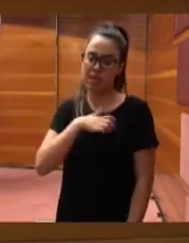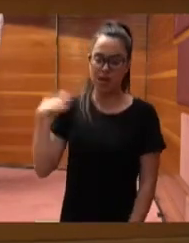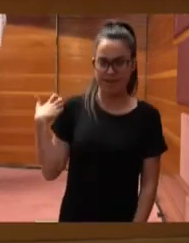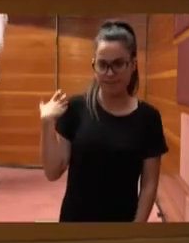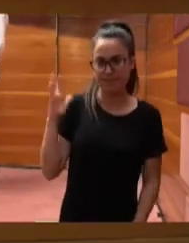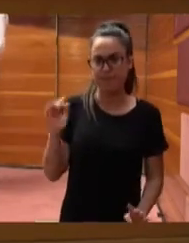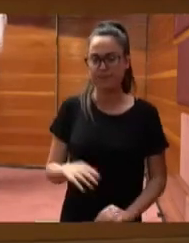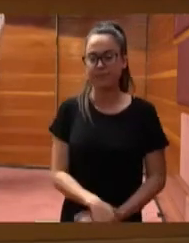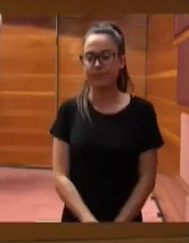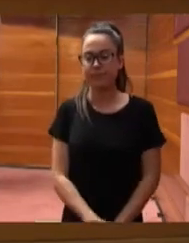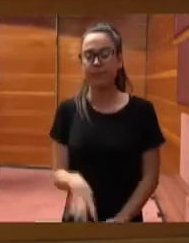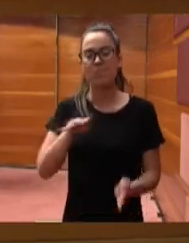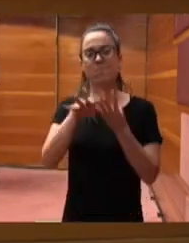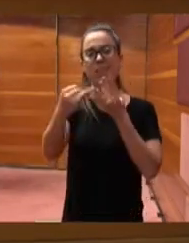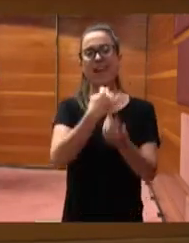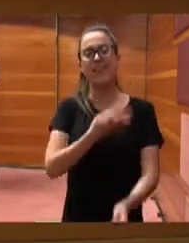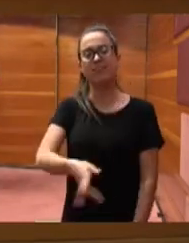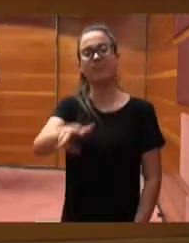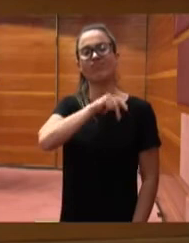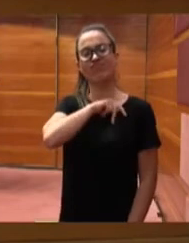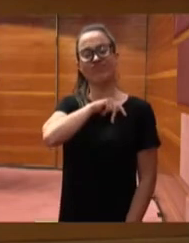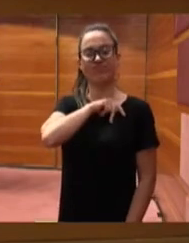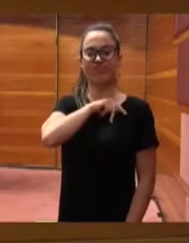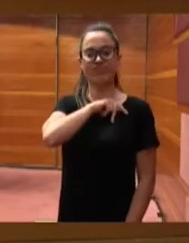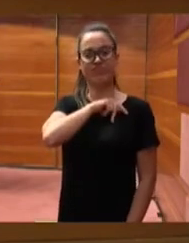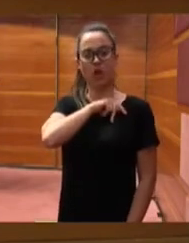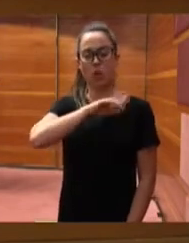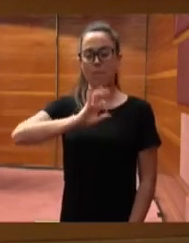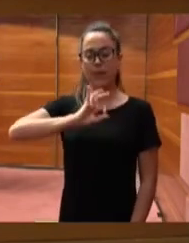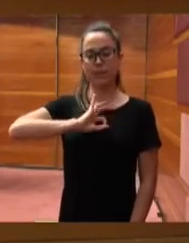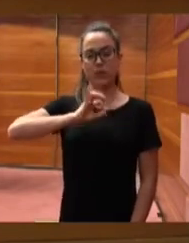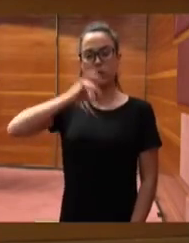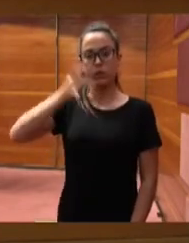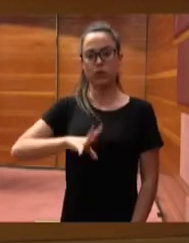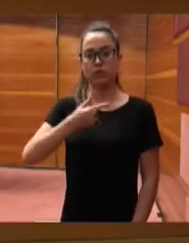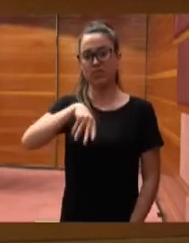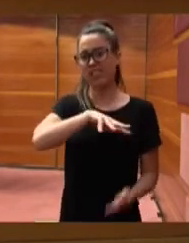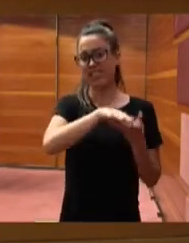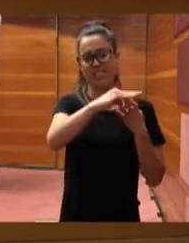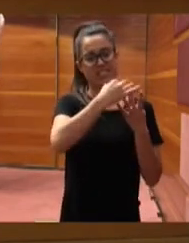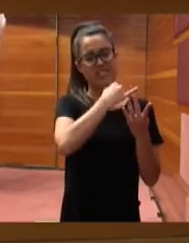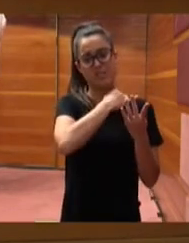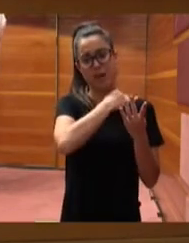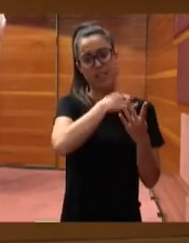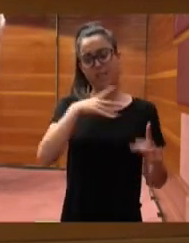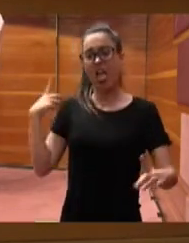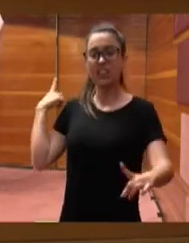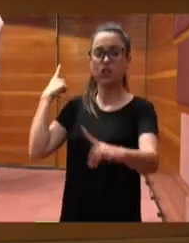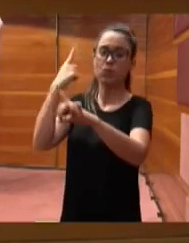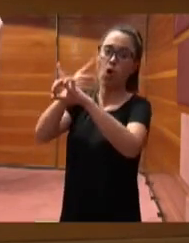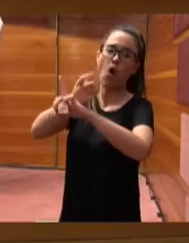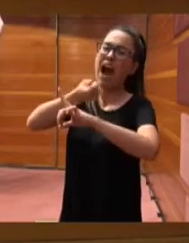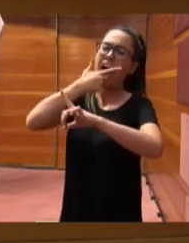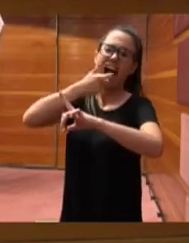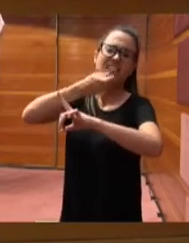la medalla de transparente. primero, la transparencia no es el antídoto anticorrupción. Como dice Alberto,